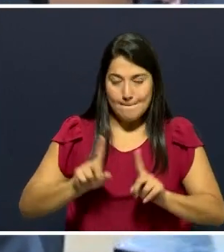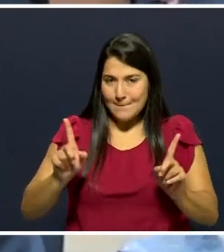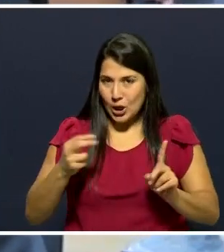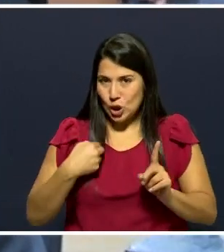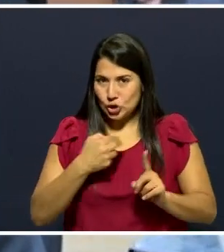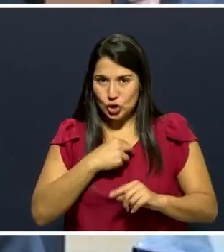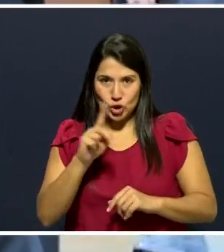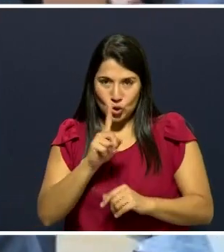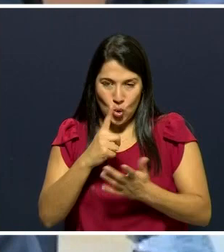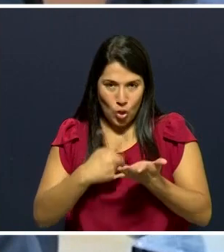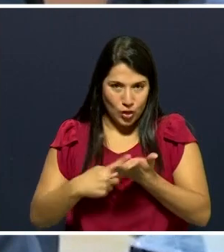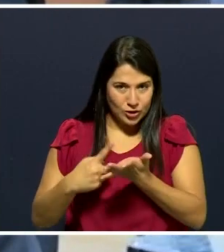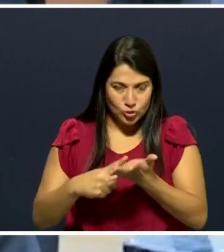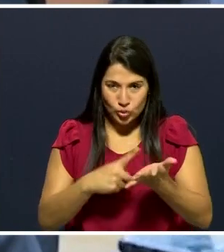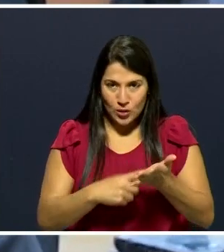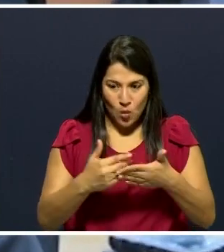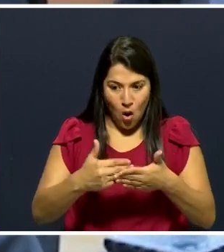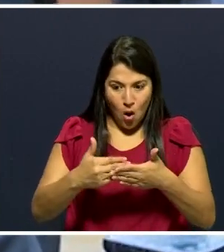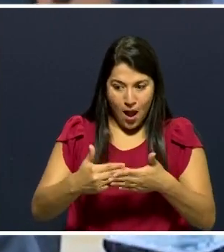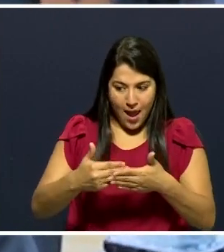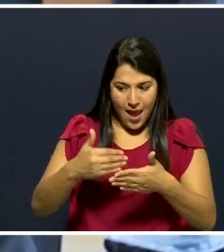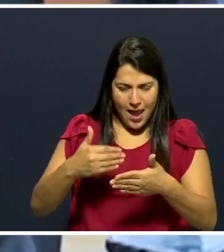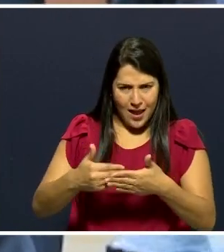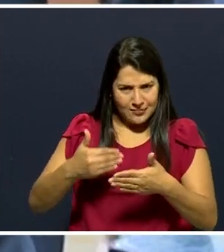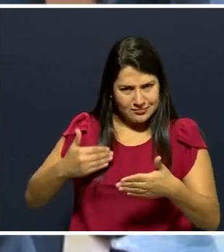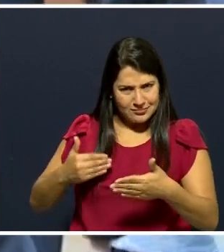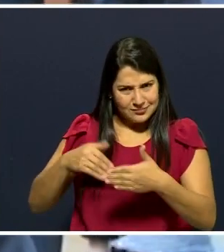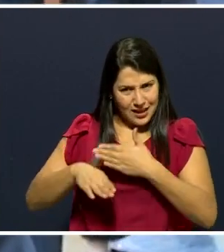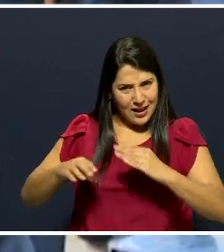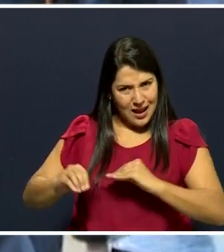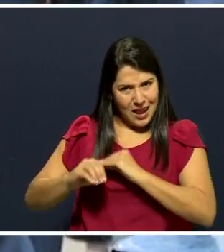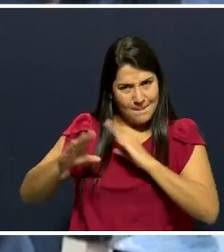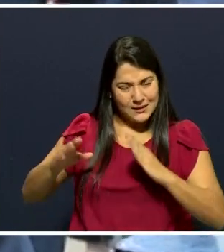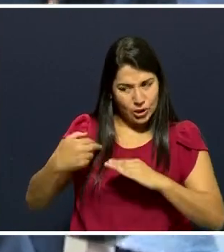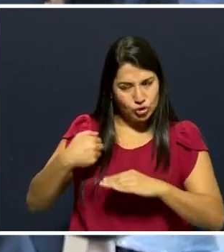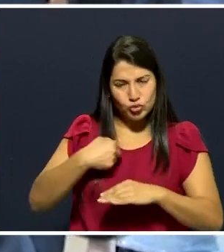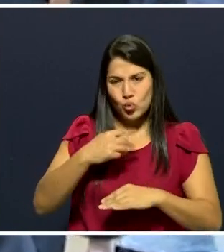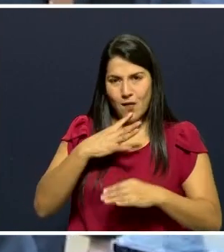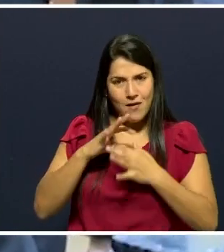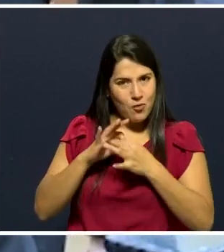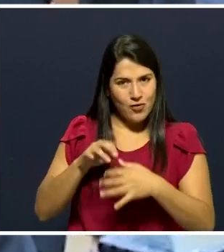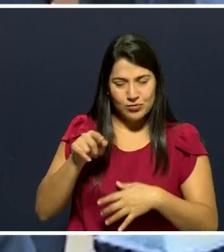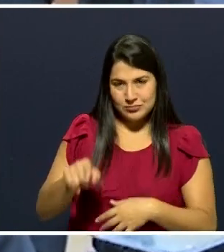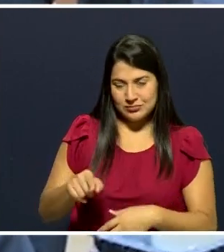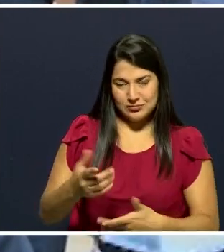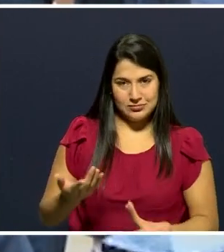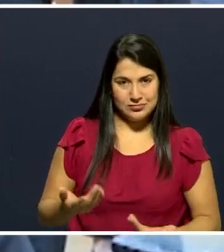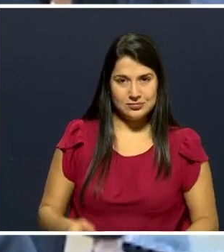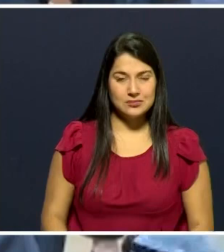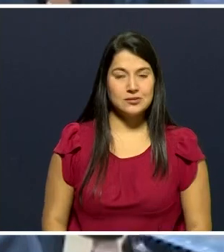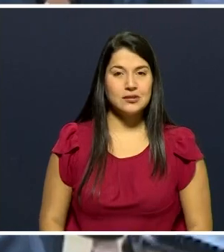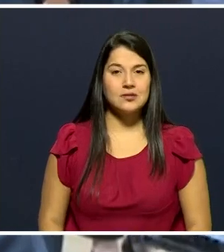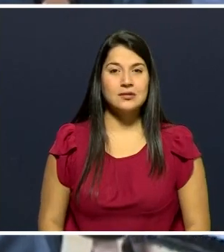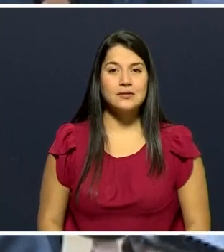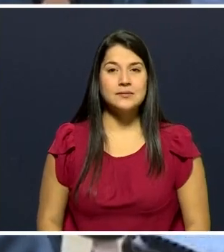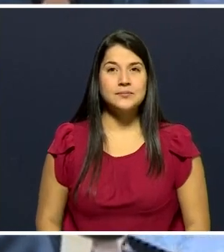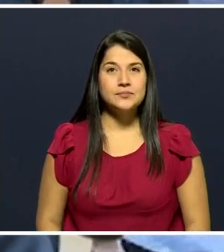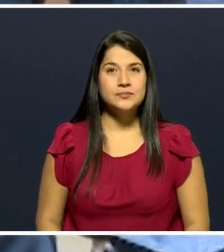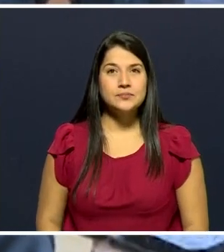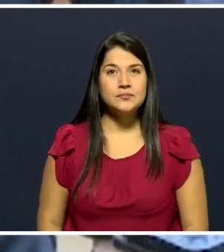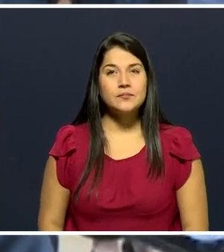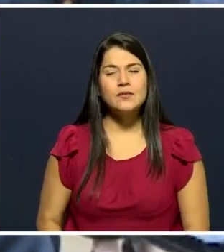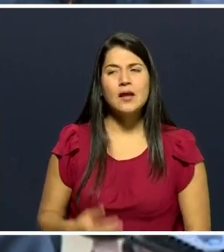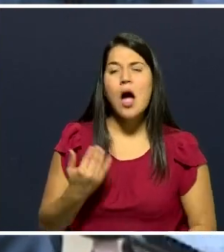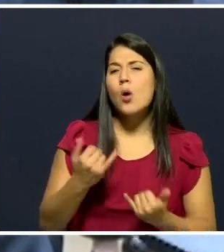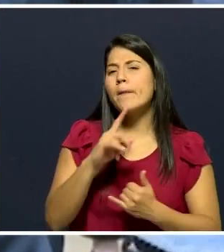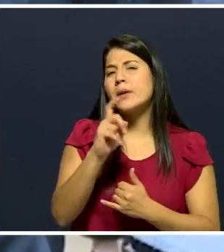discusión antes en la mañana que había citado a la jefatura de fracción. ¿Tomarán alguna decisión con respecto a esa negociación que ella hizo